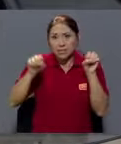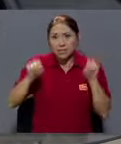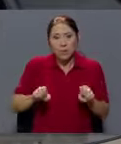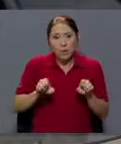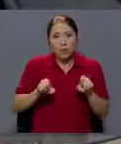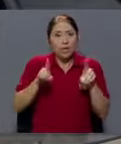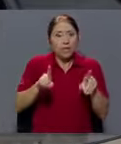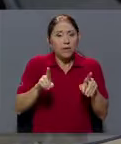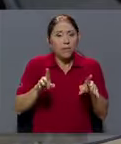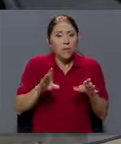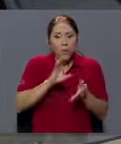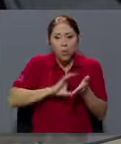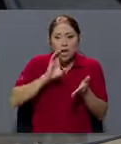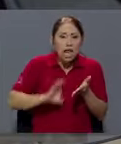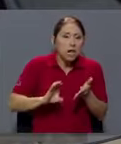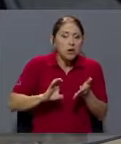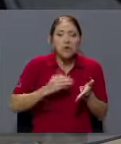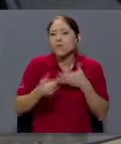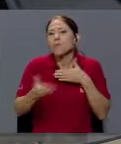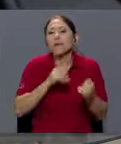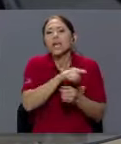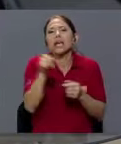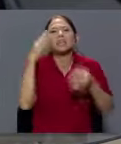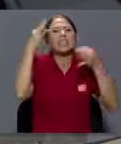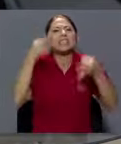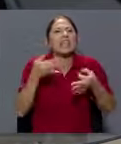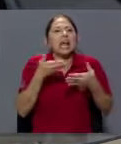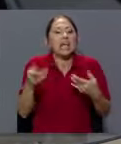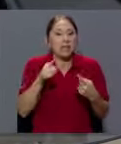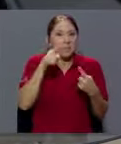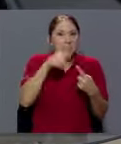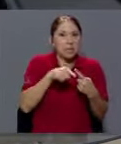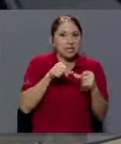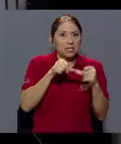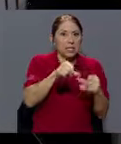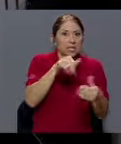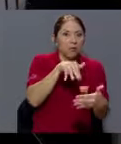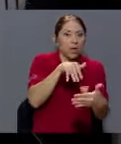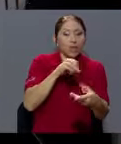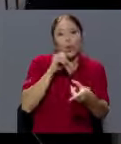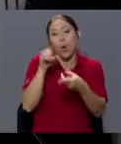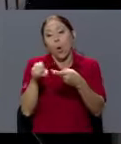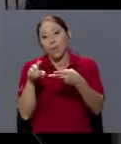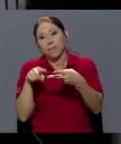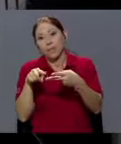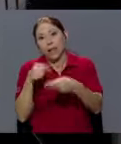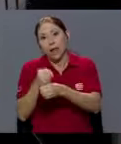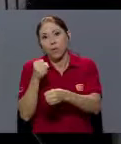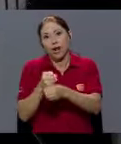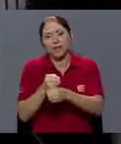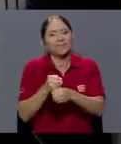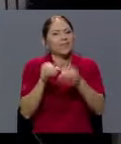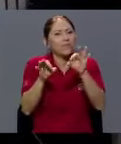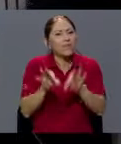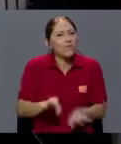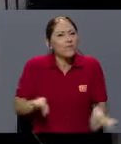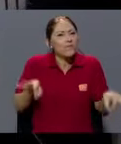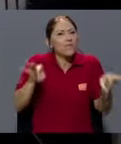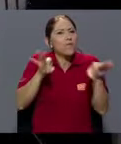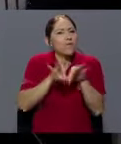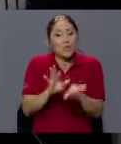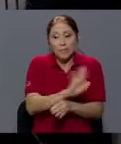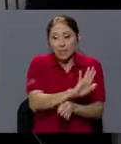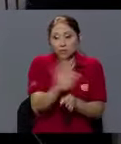del sistema educativo de secundaria, ya sea la universidad o laboral. Es fundamental la preparación que han recibido estos